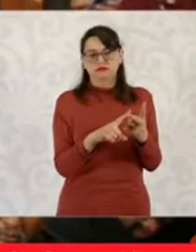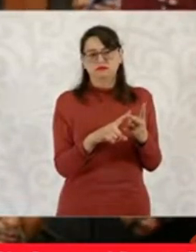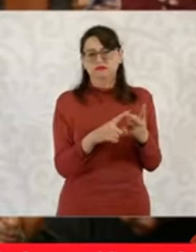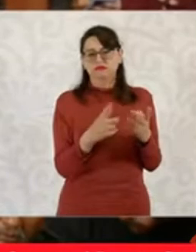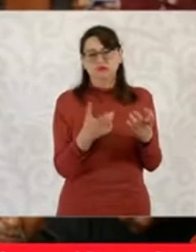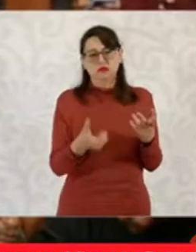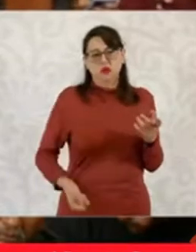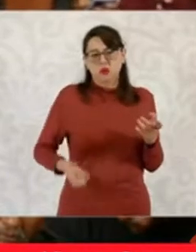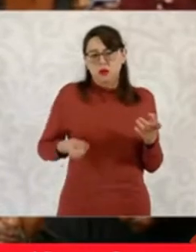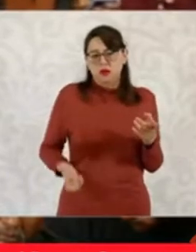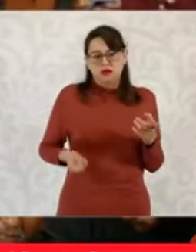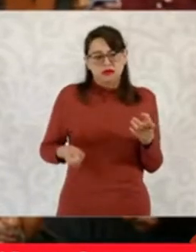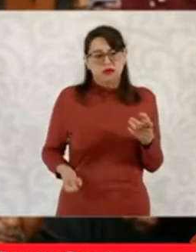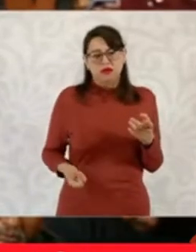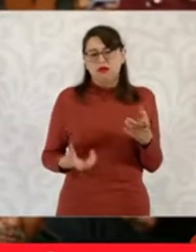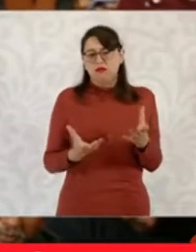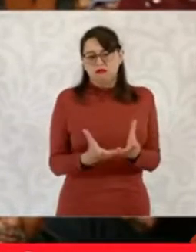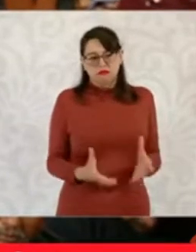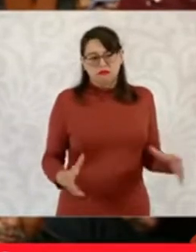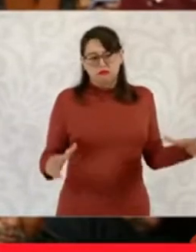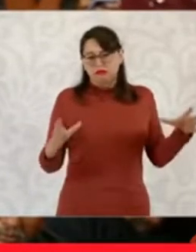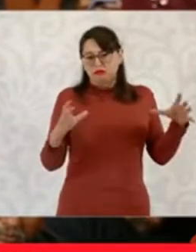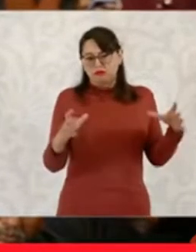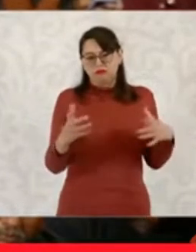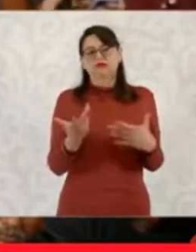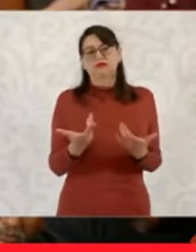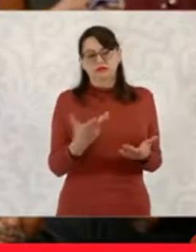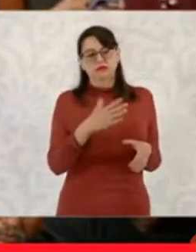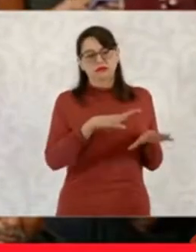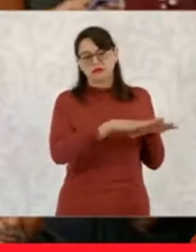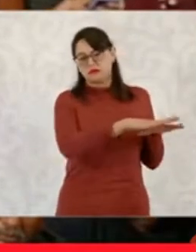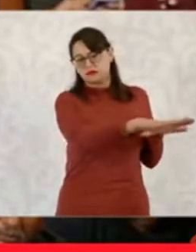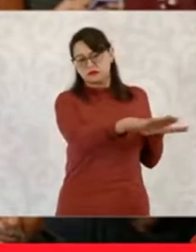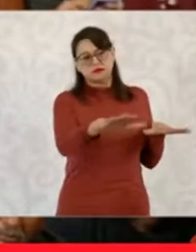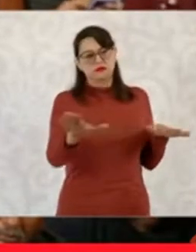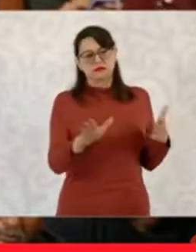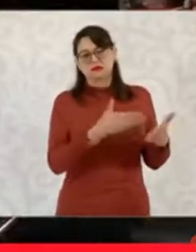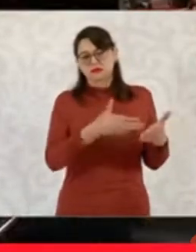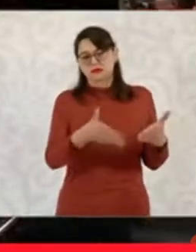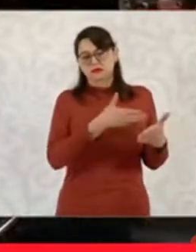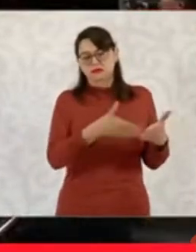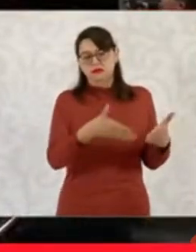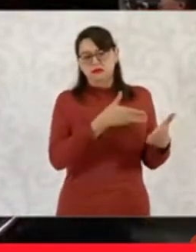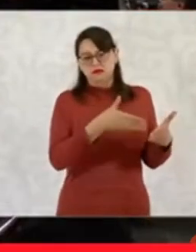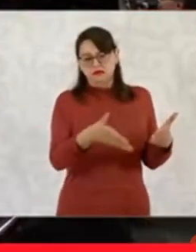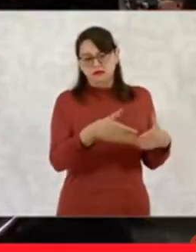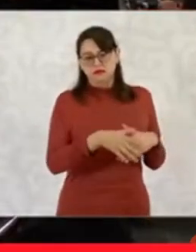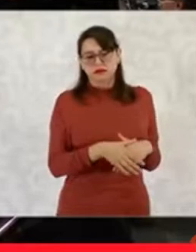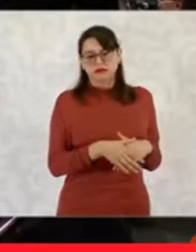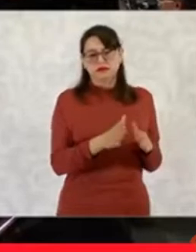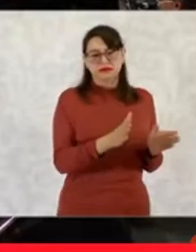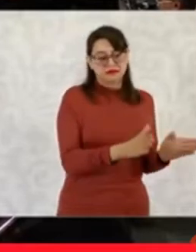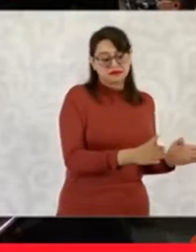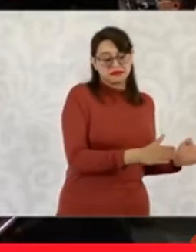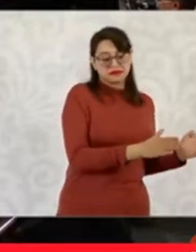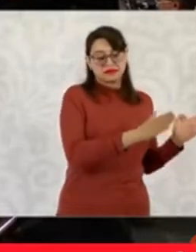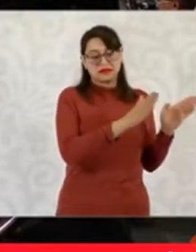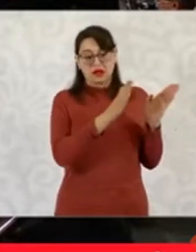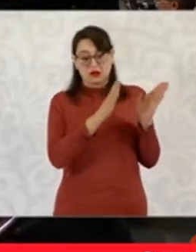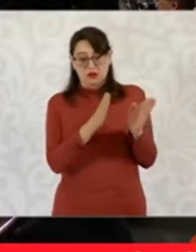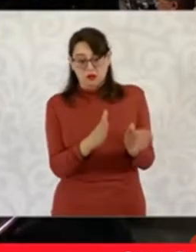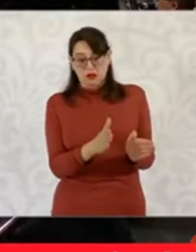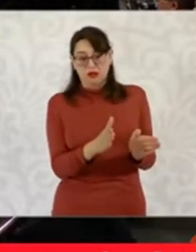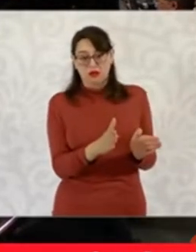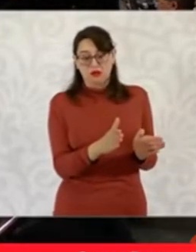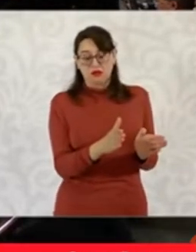tinas, cubeta y una estructura propia como para una cocina. A un costado exactamente de